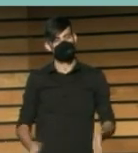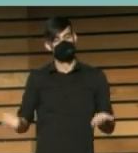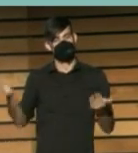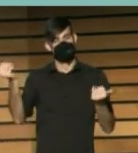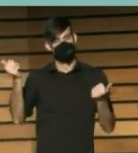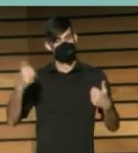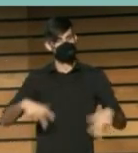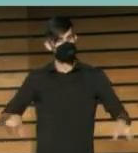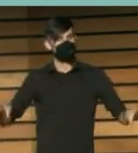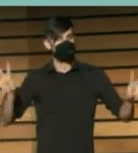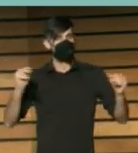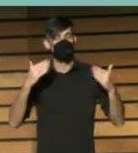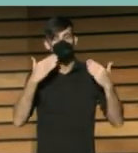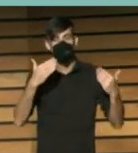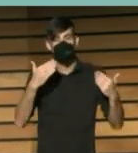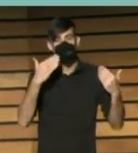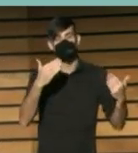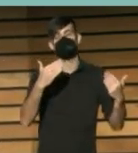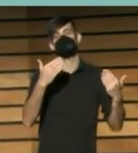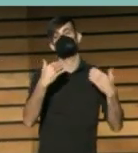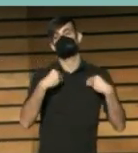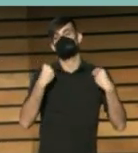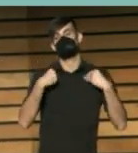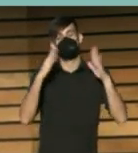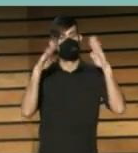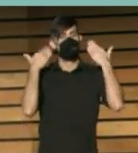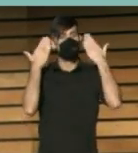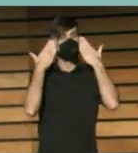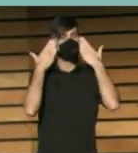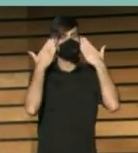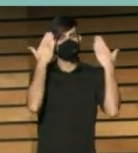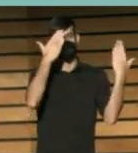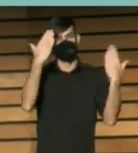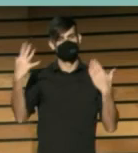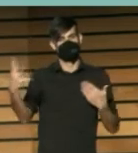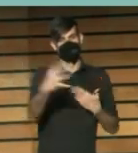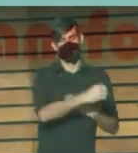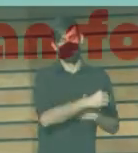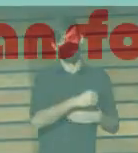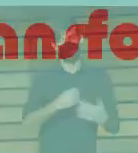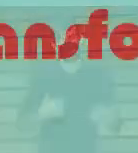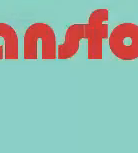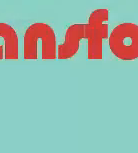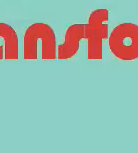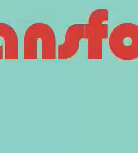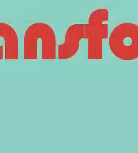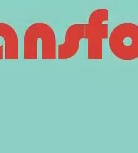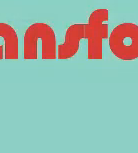gracias, buen congreso y un saludo muy grande a todas y a todos. Gracias.